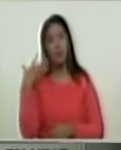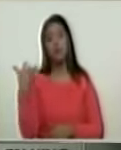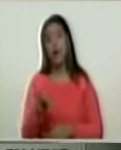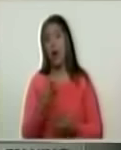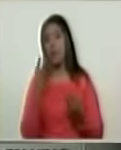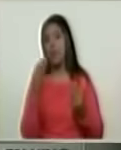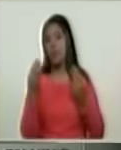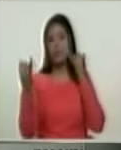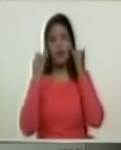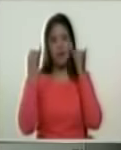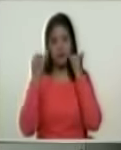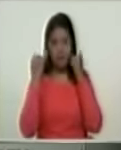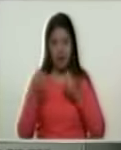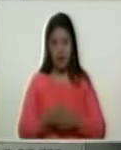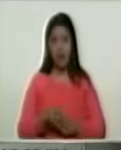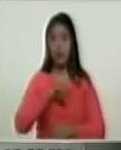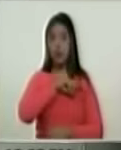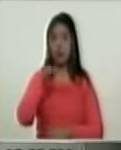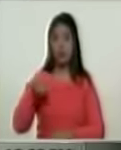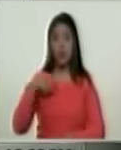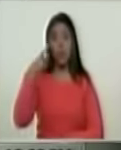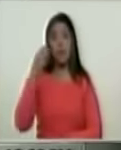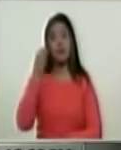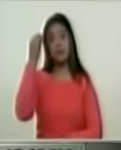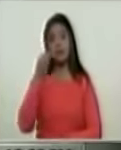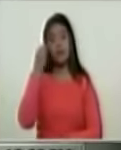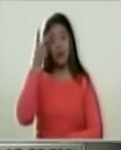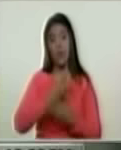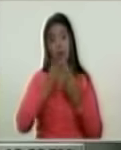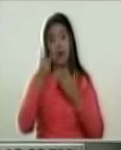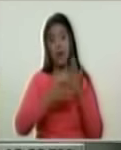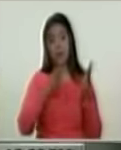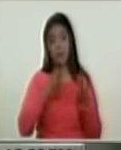tantos aportes. Nosotros creemos que el plan, queridas rectoras,